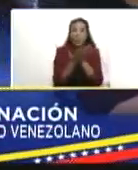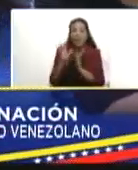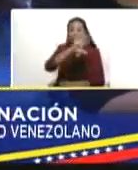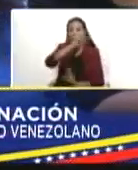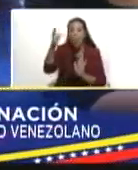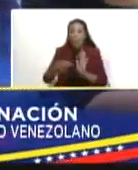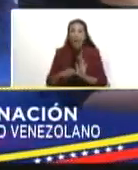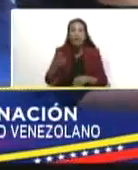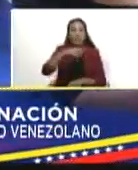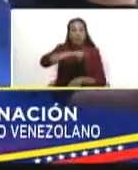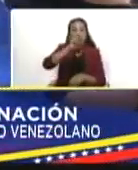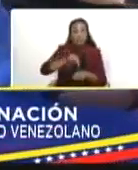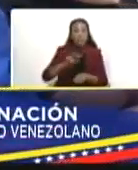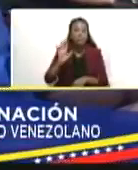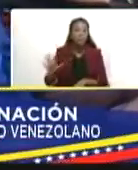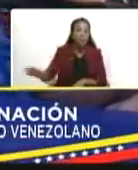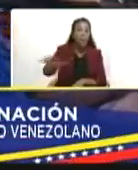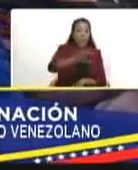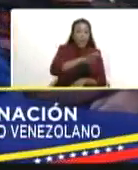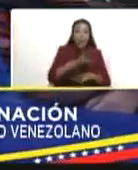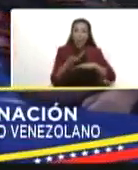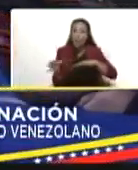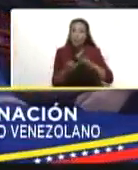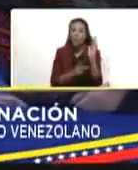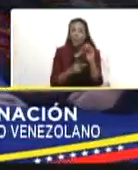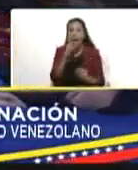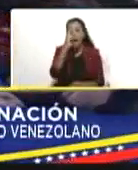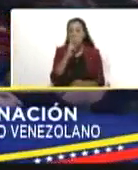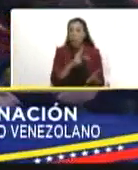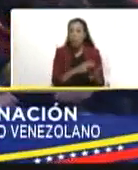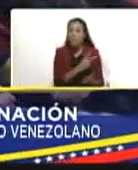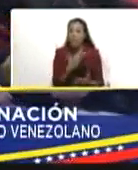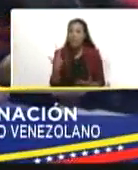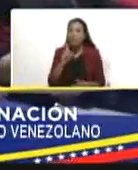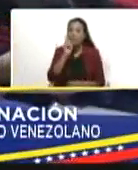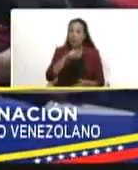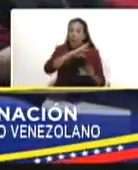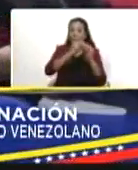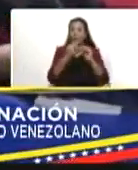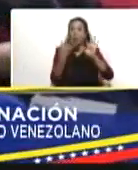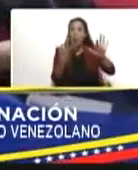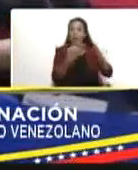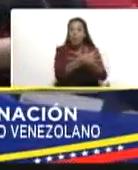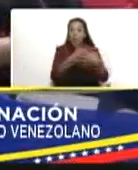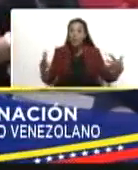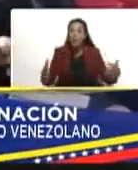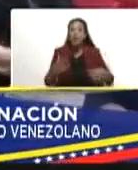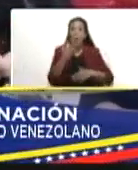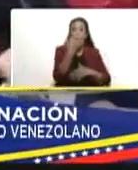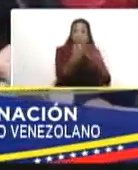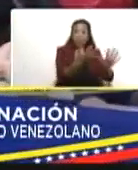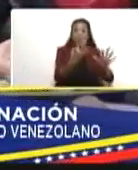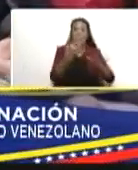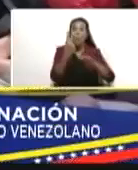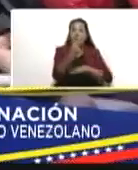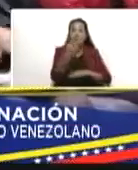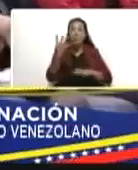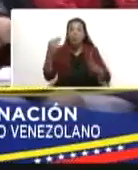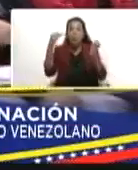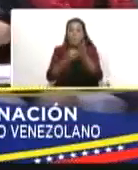nivel nacional el año 2023 llegamos a 8,82